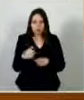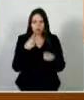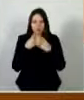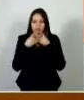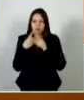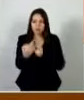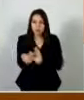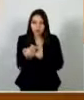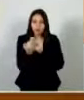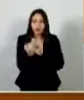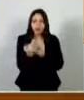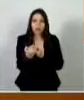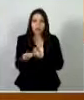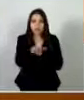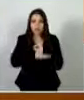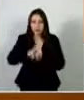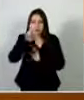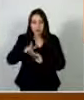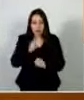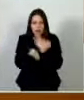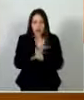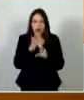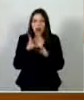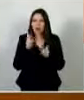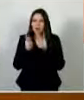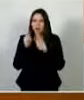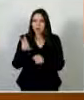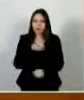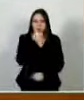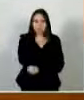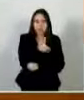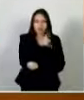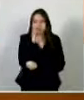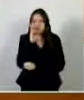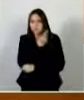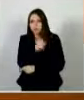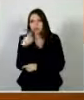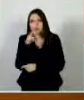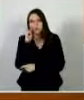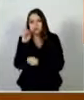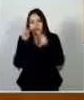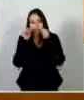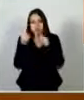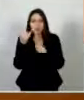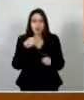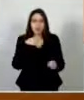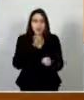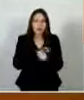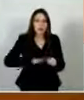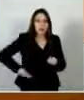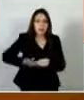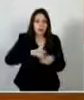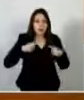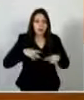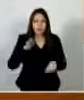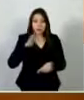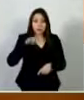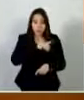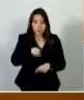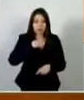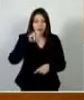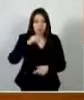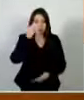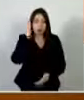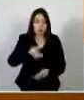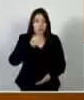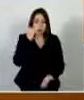con un parlamento abierto y con el conocimiento y el respaldo ciudadano. Si no, ellos lo podrán aprobar, pero estoy